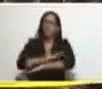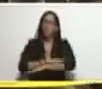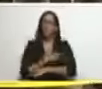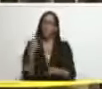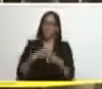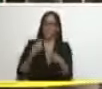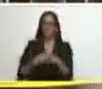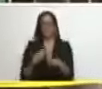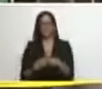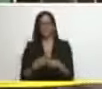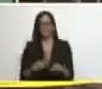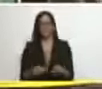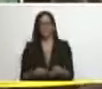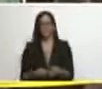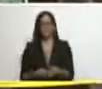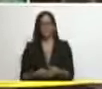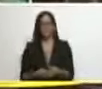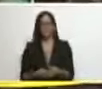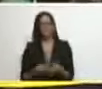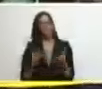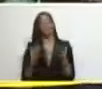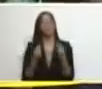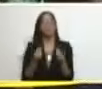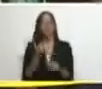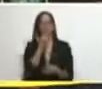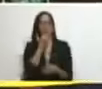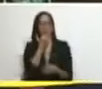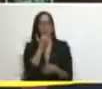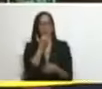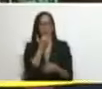amenazante. Muy equivocado.